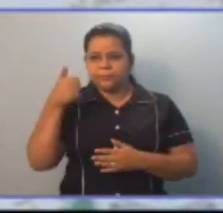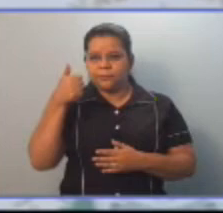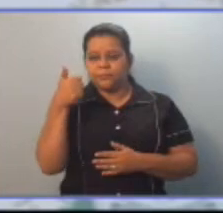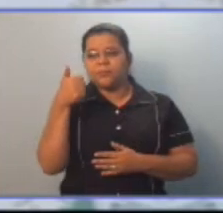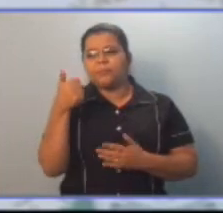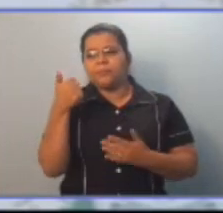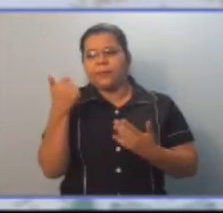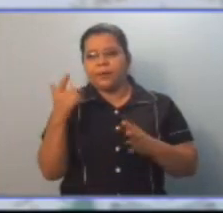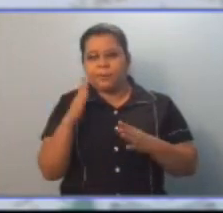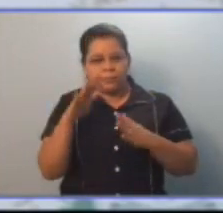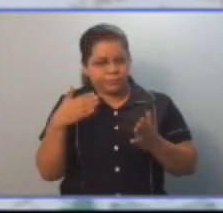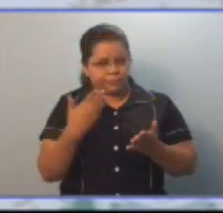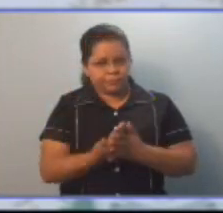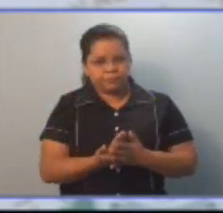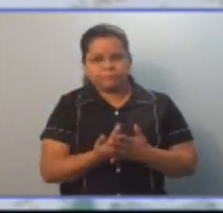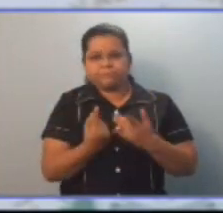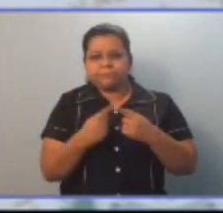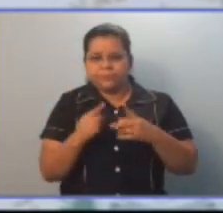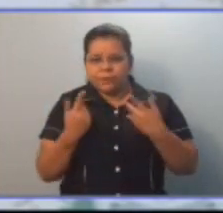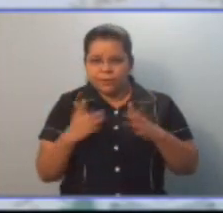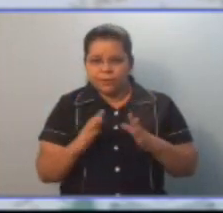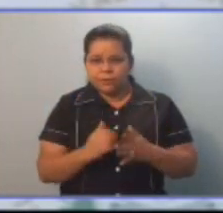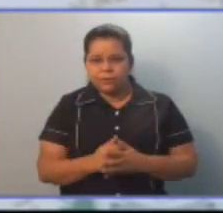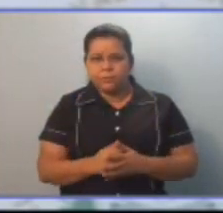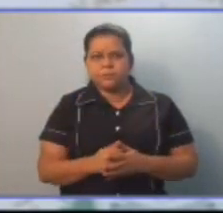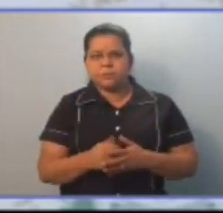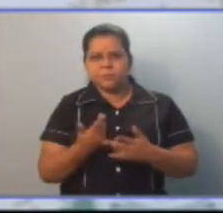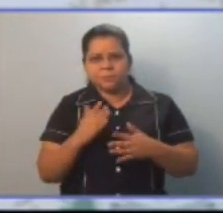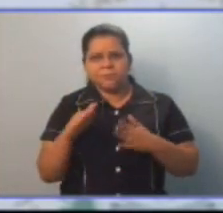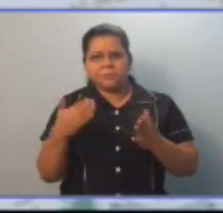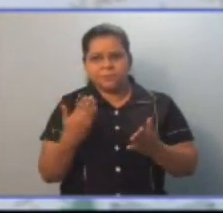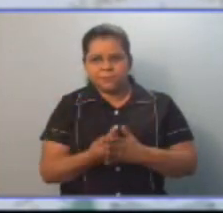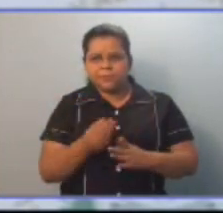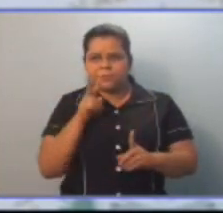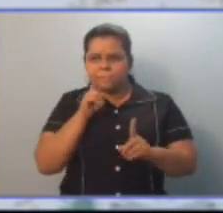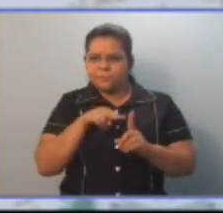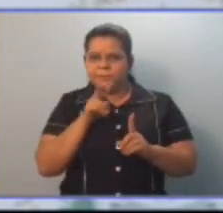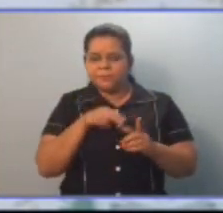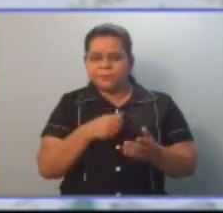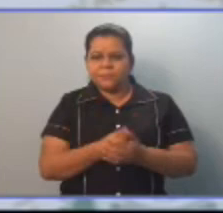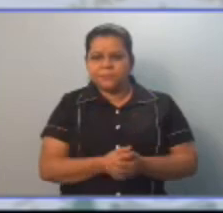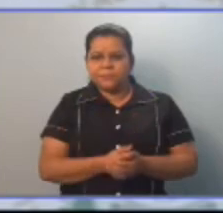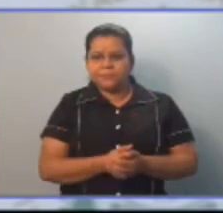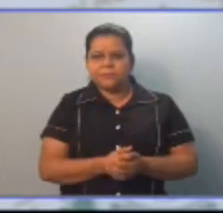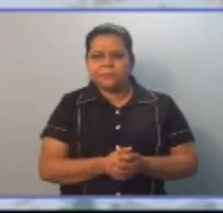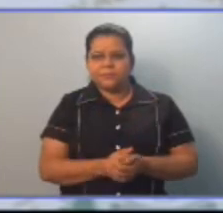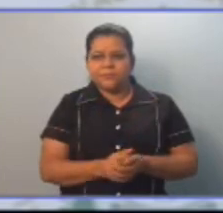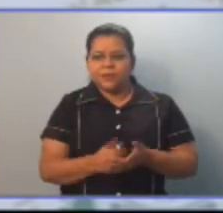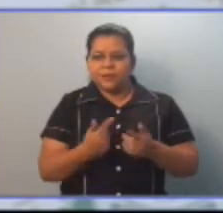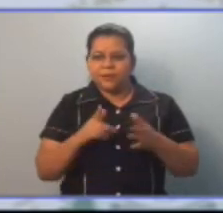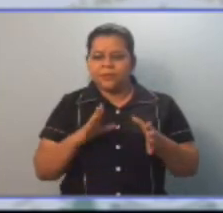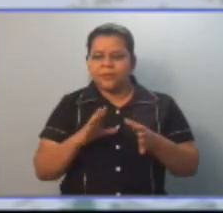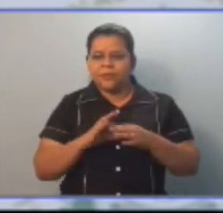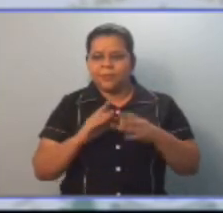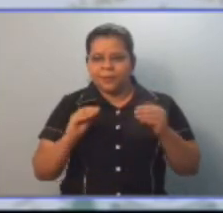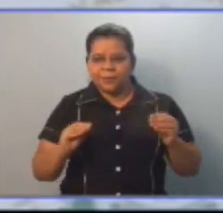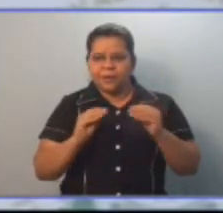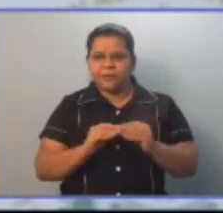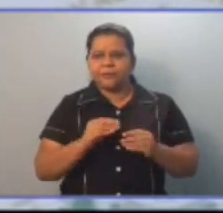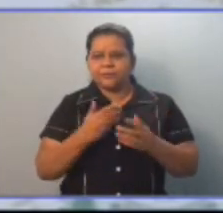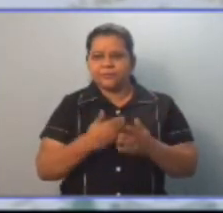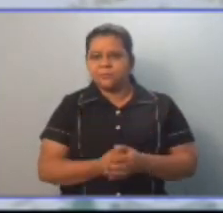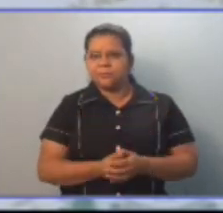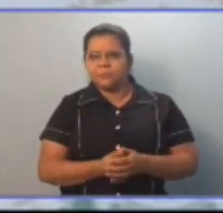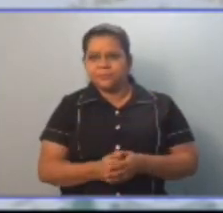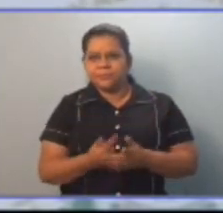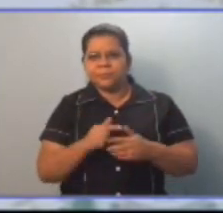pero sin embargo siempre se ha sido del criterio, es más, la Constitución establece que será